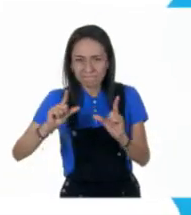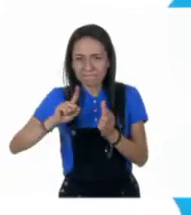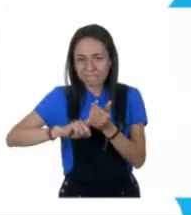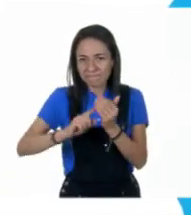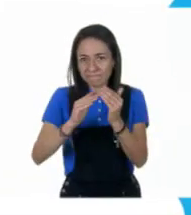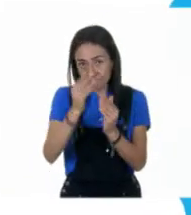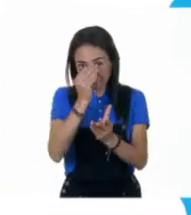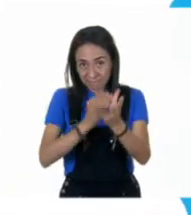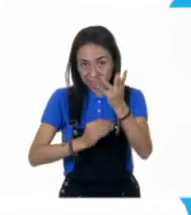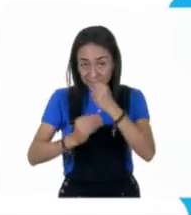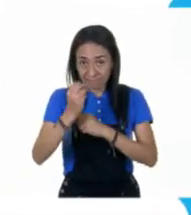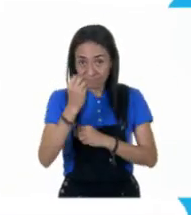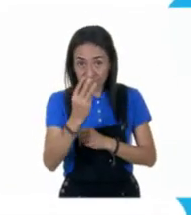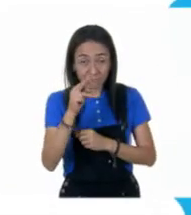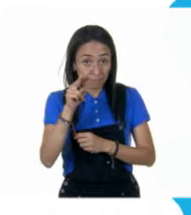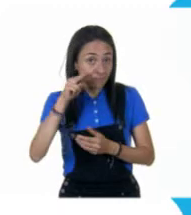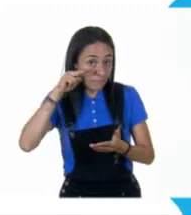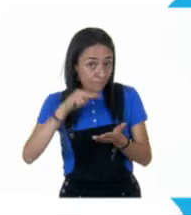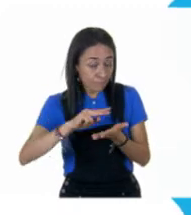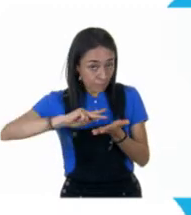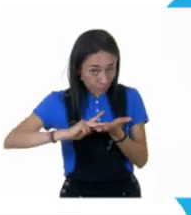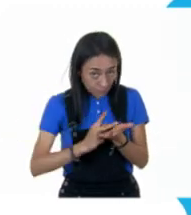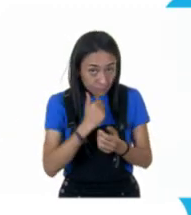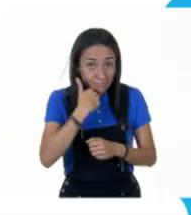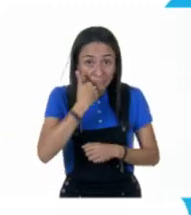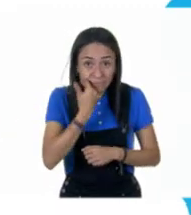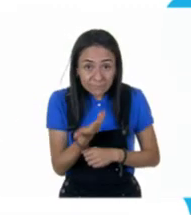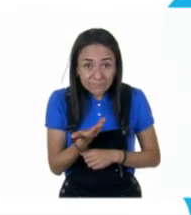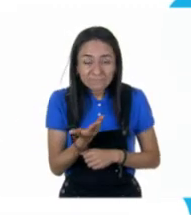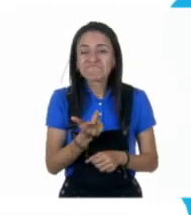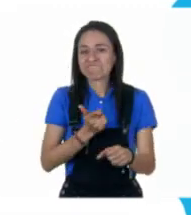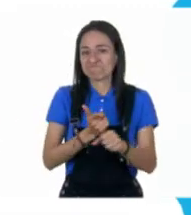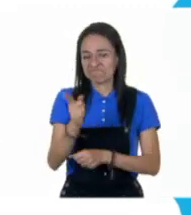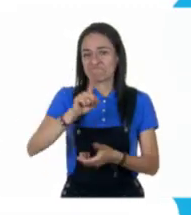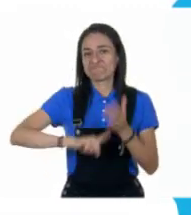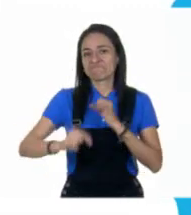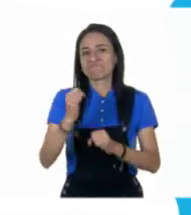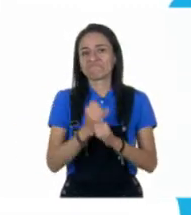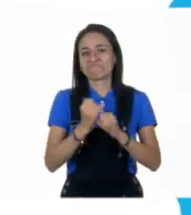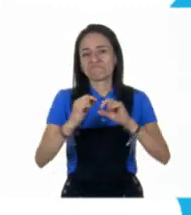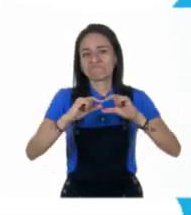de Aprende en Casa 3, los puedes encontrar en la siguiente liga: